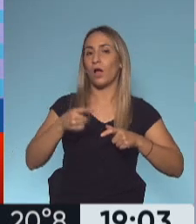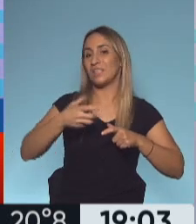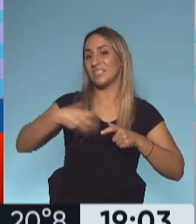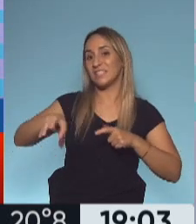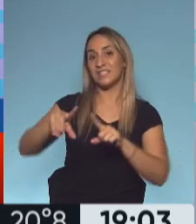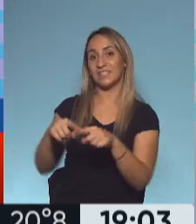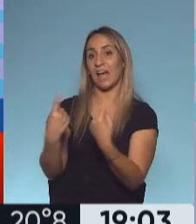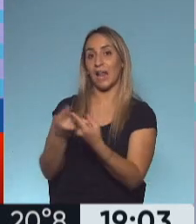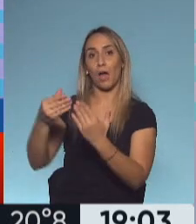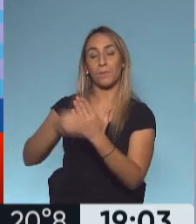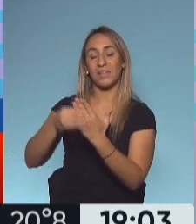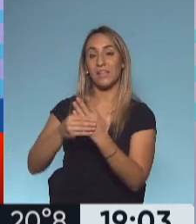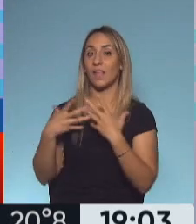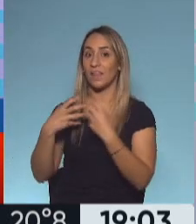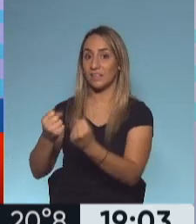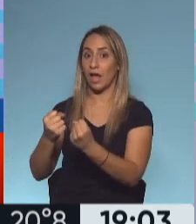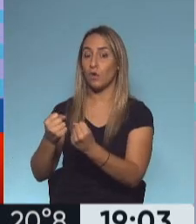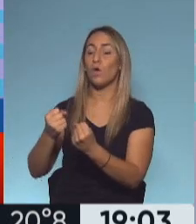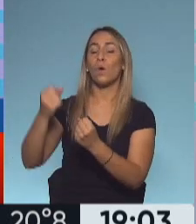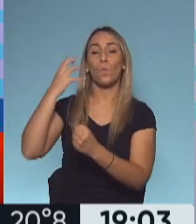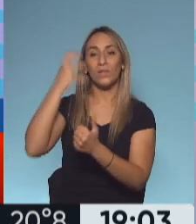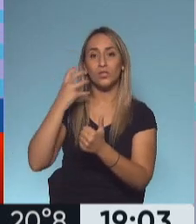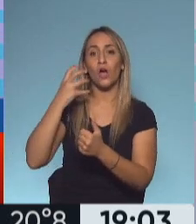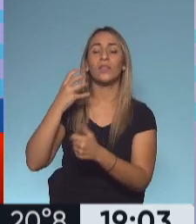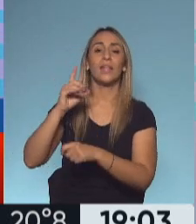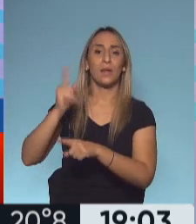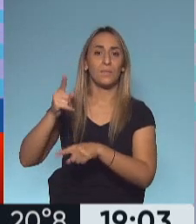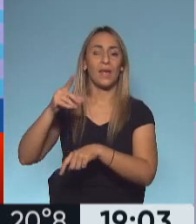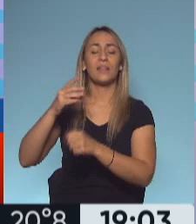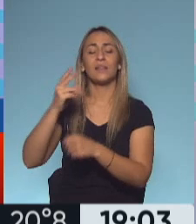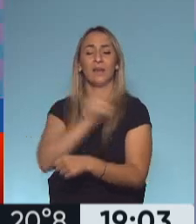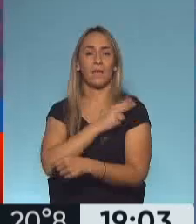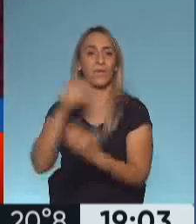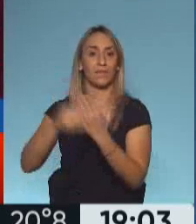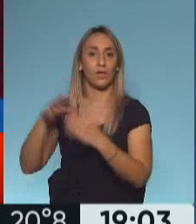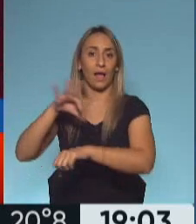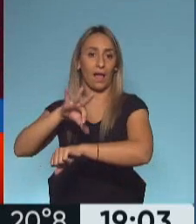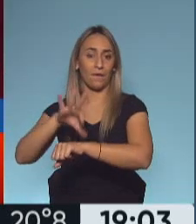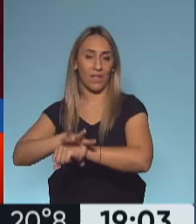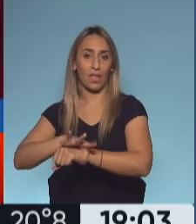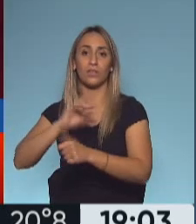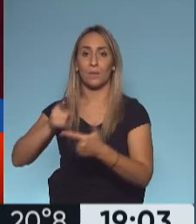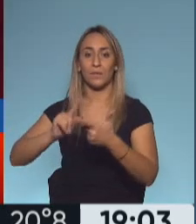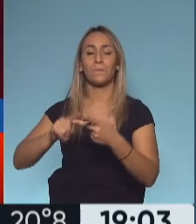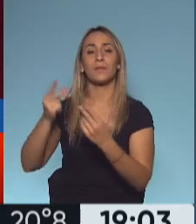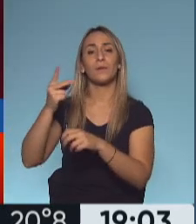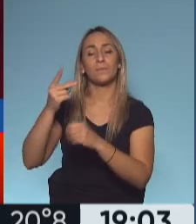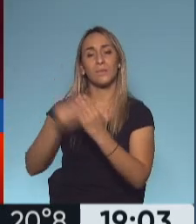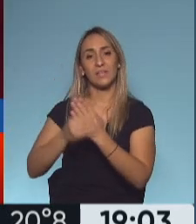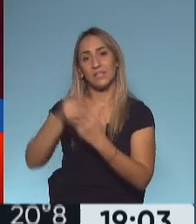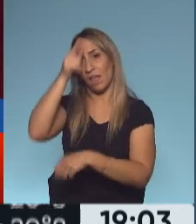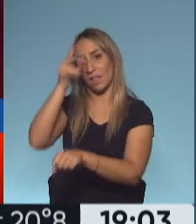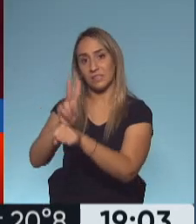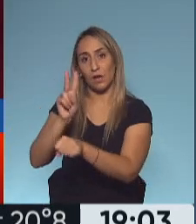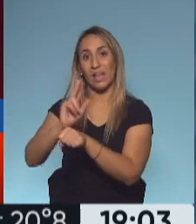la ministra de Salud, Carla Bisotti, el jefe de gabinete, Santiago Cafiero, la ministra de Seguridad, Sabina Frederick, definiendo